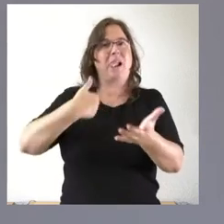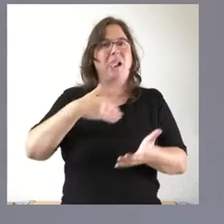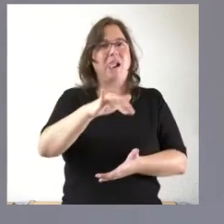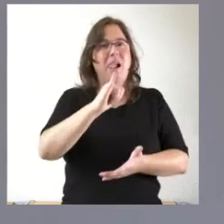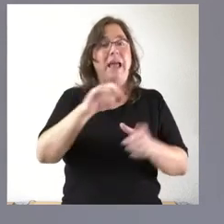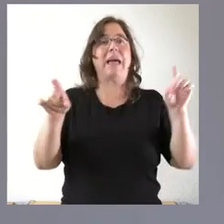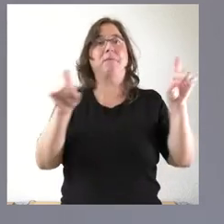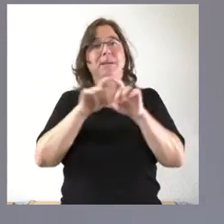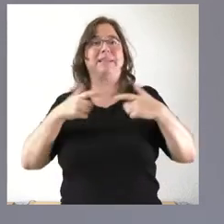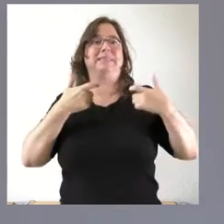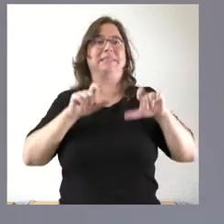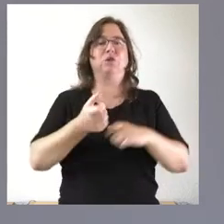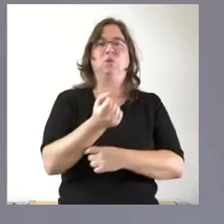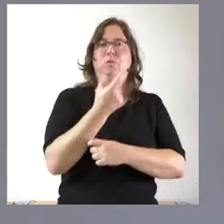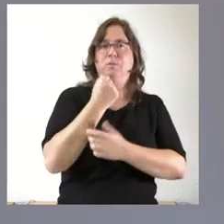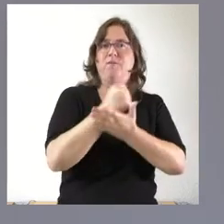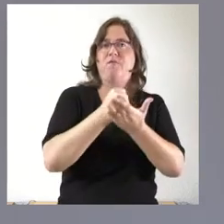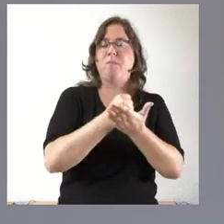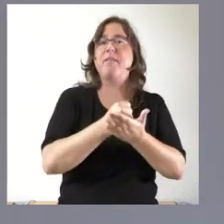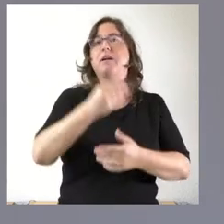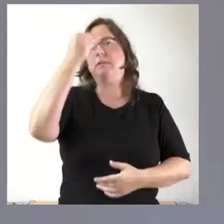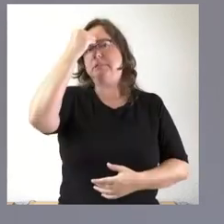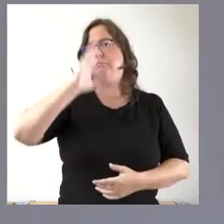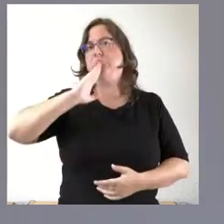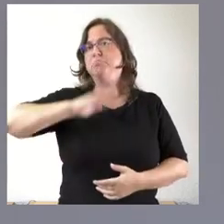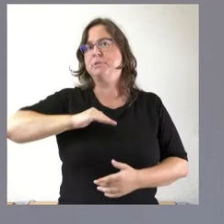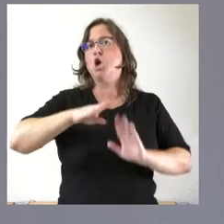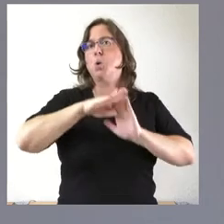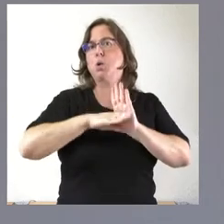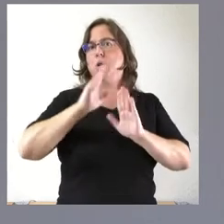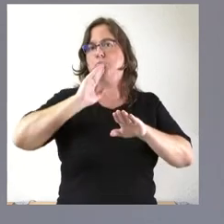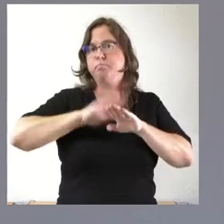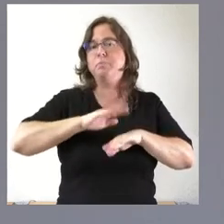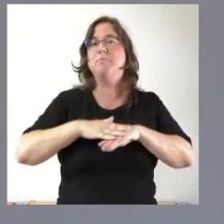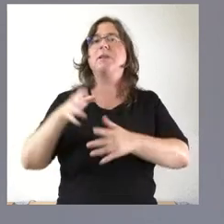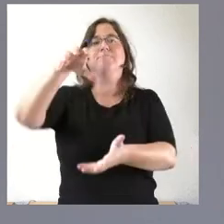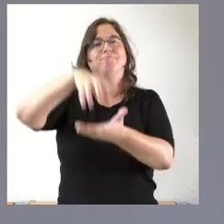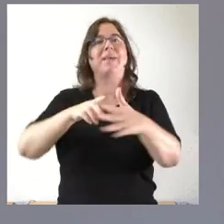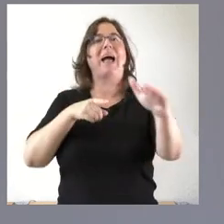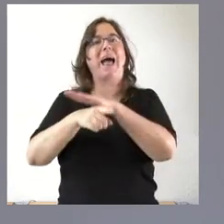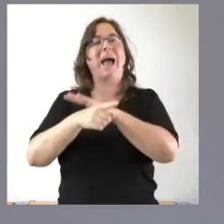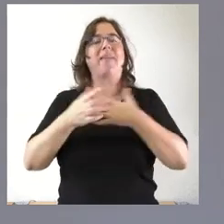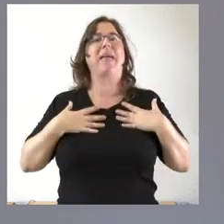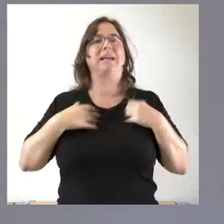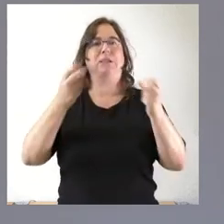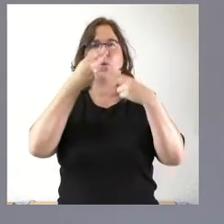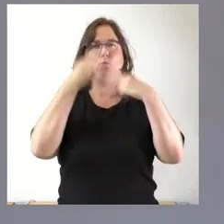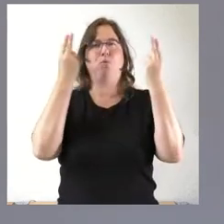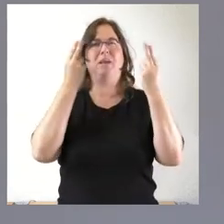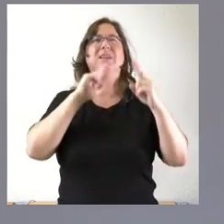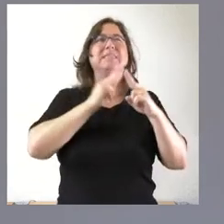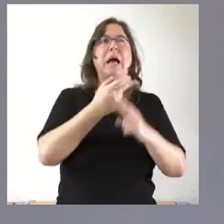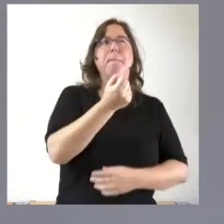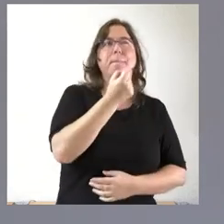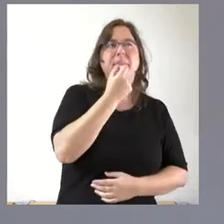en el sector, pero también en el ámbito científico, pues creemos que reúne muy buenas condiciones para albergar esa agencia de la salud pública. Decía usted, no sé si decía el medicamento, es